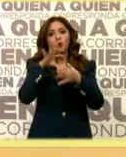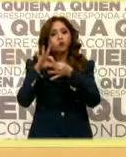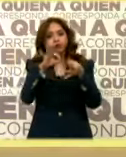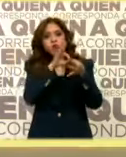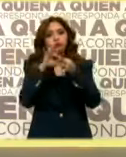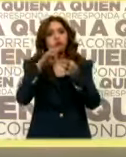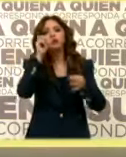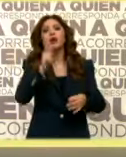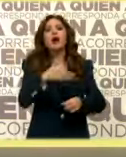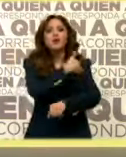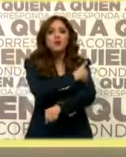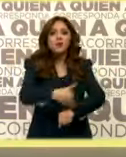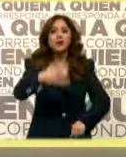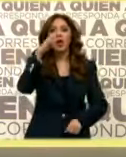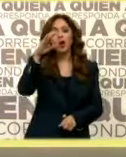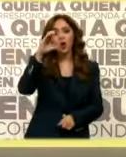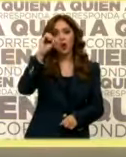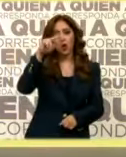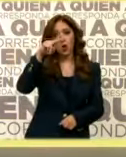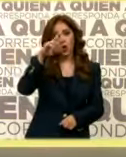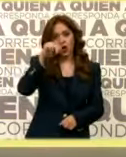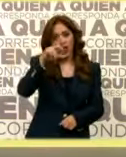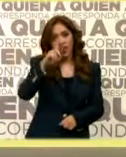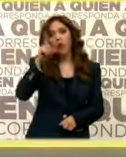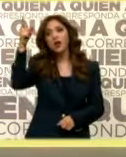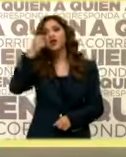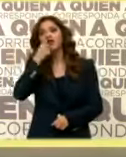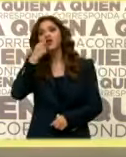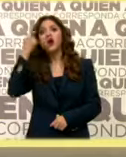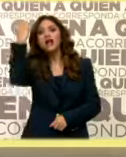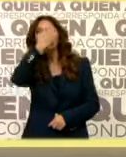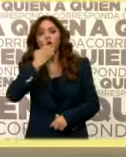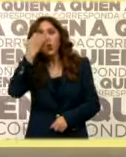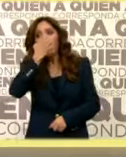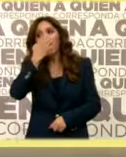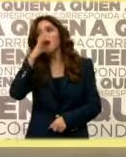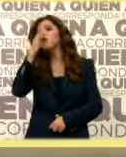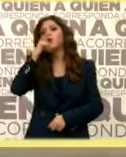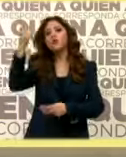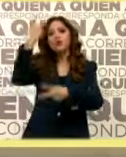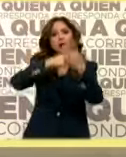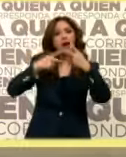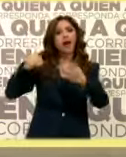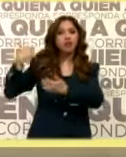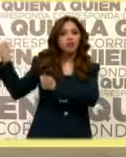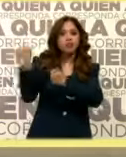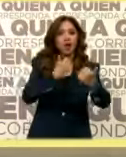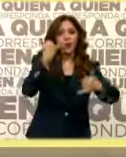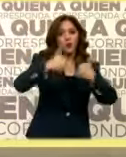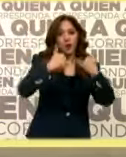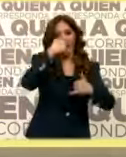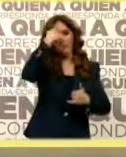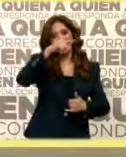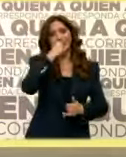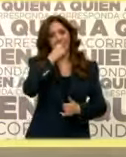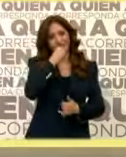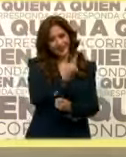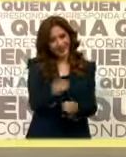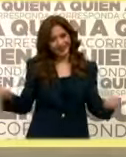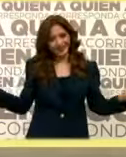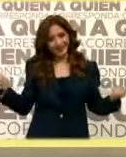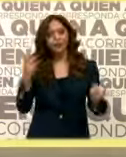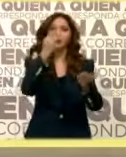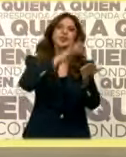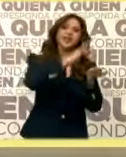familia Coronado, que están en la escuela y por eso no vinieron a entregarlos, trajimos algunos juguetes para los niños. Muy bien, Ingrid. Bienvenida, mi gracias.